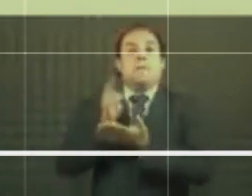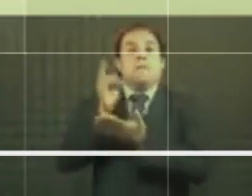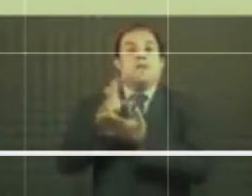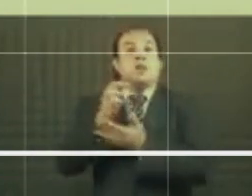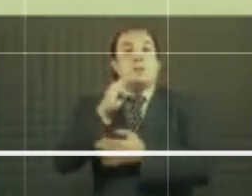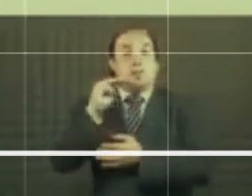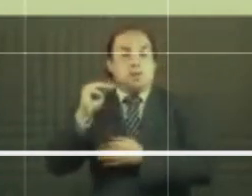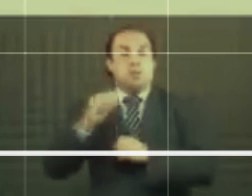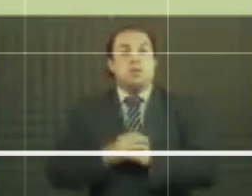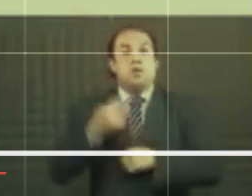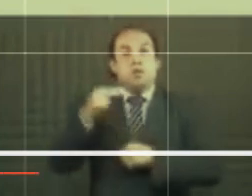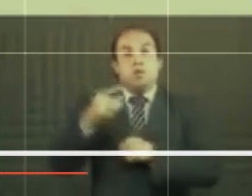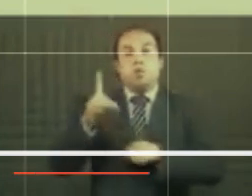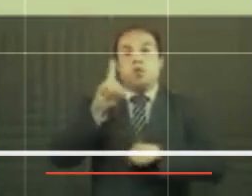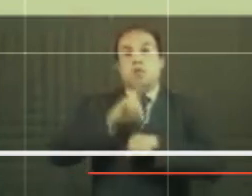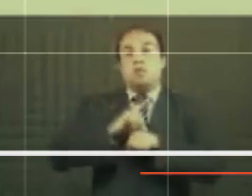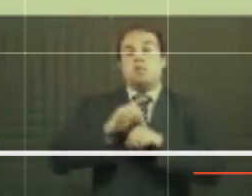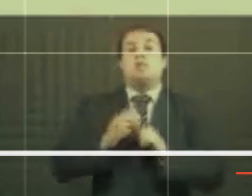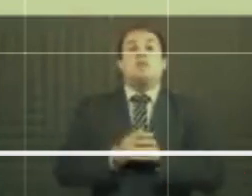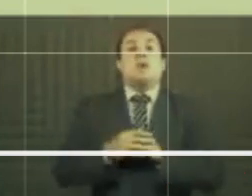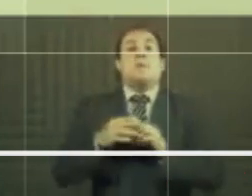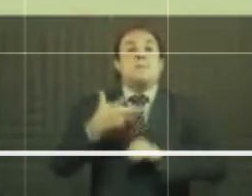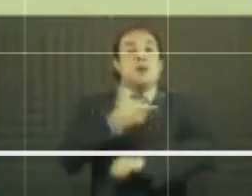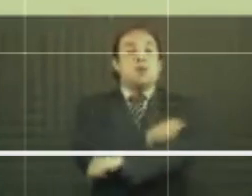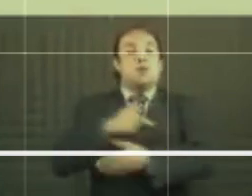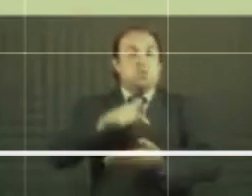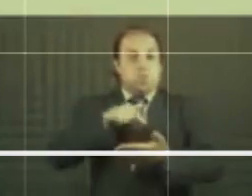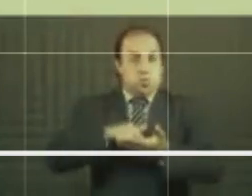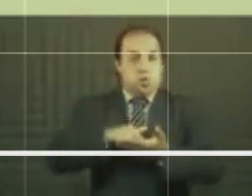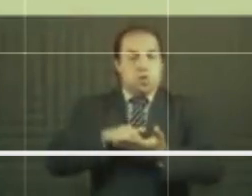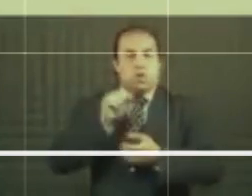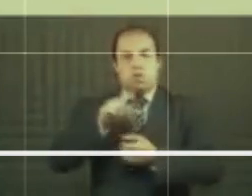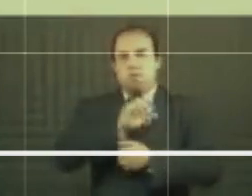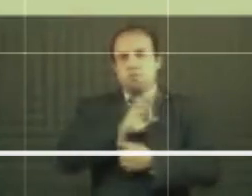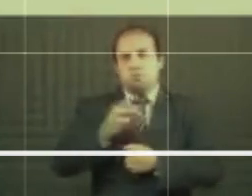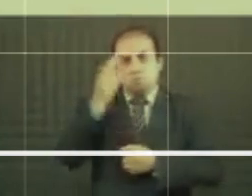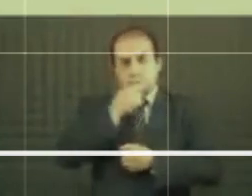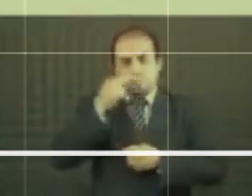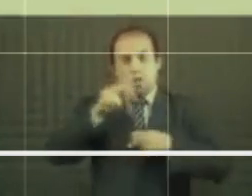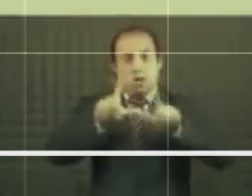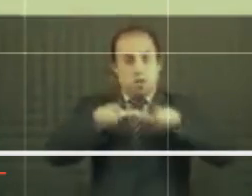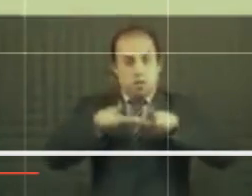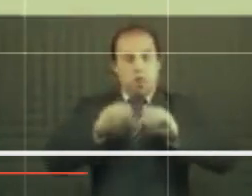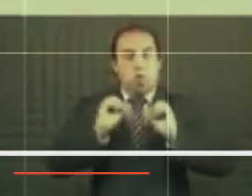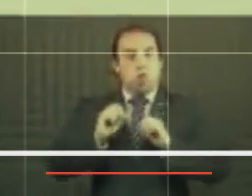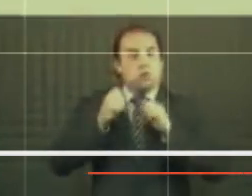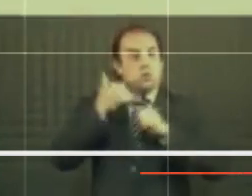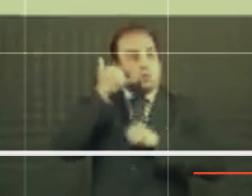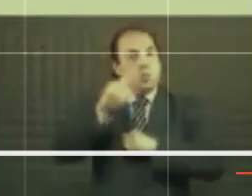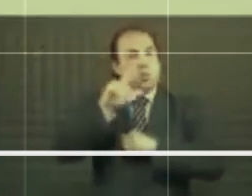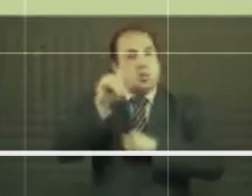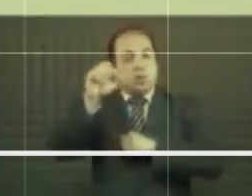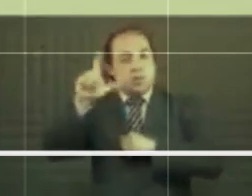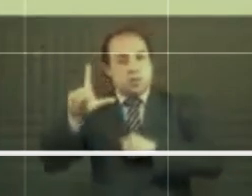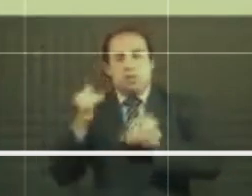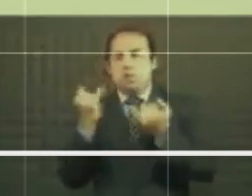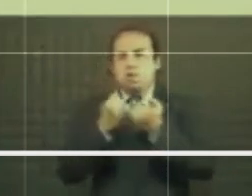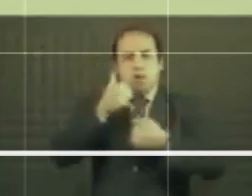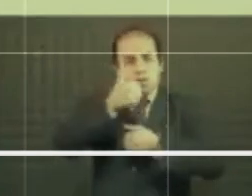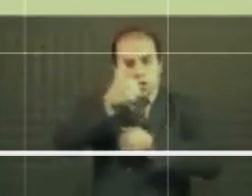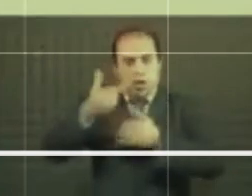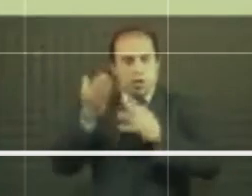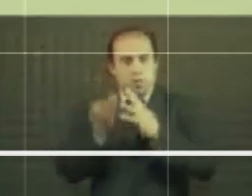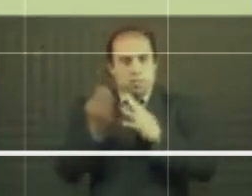con nombre, día de vacunación, sede y horario, y también puede consultarlo en la página de internet o llamando a Locatel, como ya lo hemos hecho en todas las etapas.